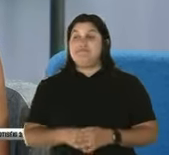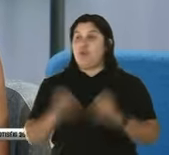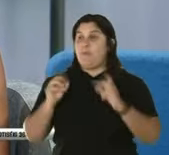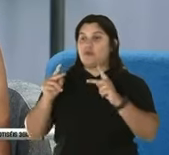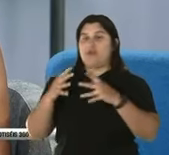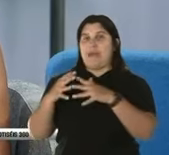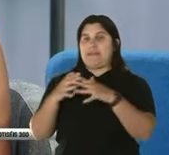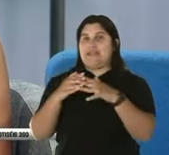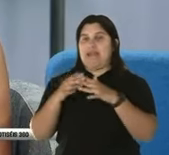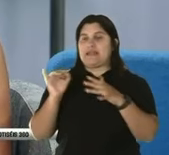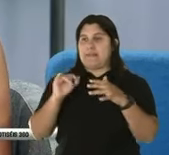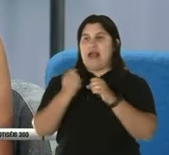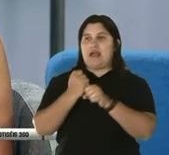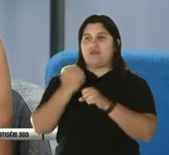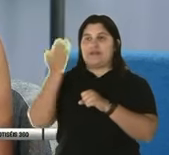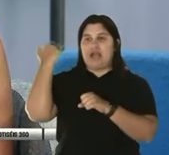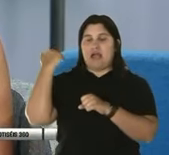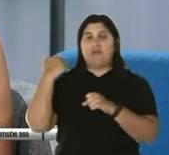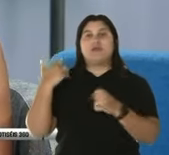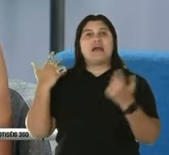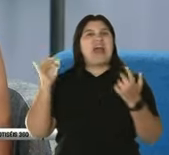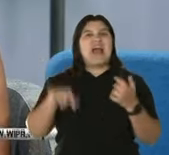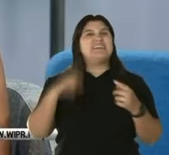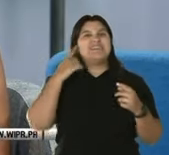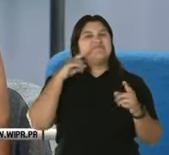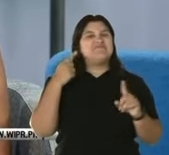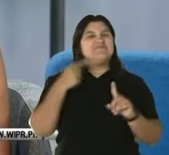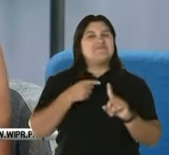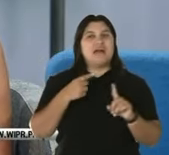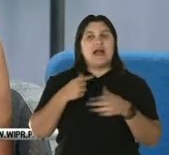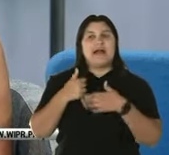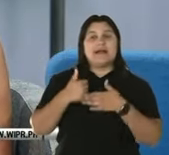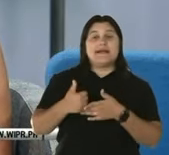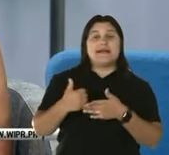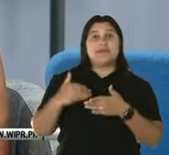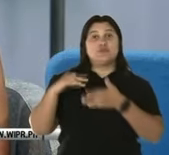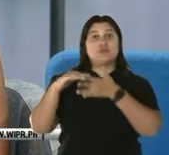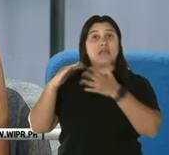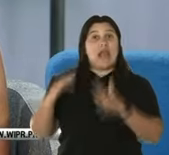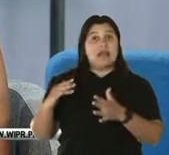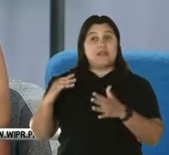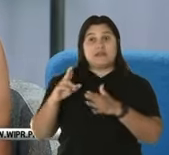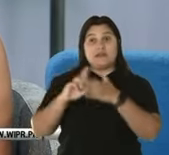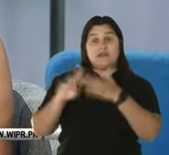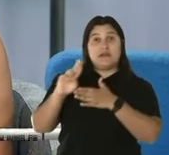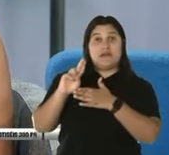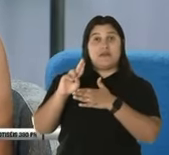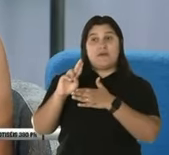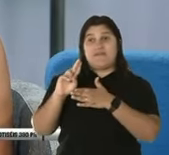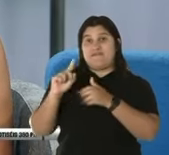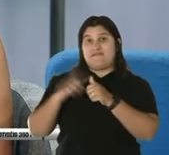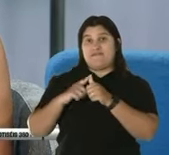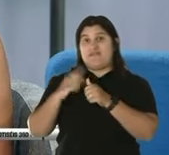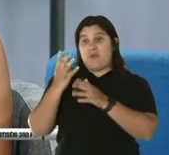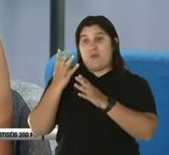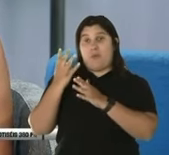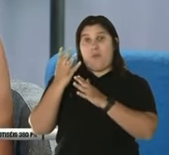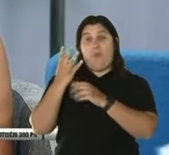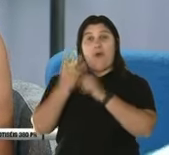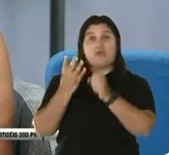estuvo también el año pasado y este es para ayudar a los estudiantes universitarios en los primeros cuatro años de